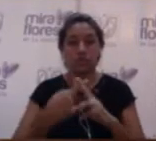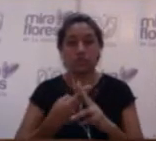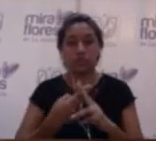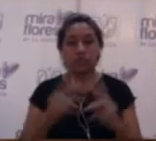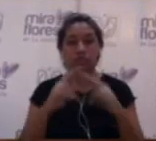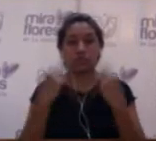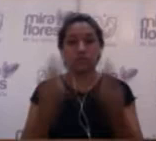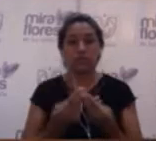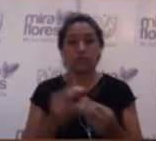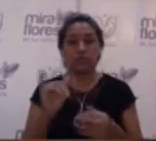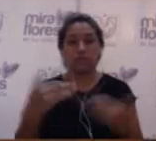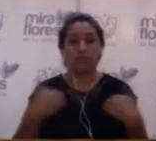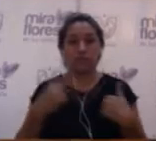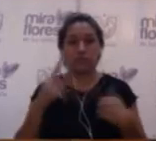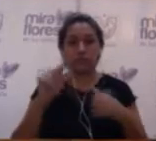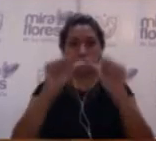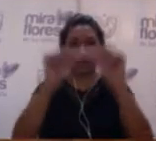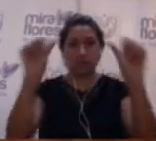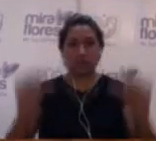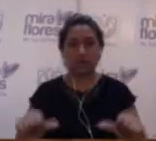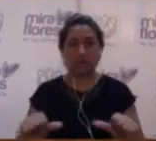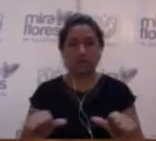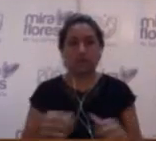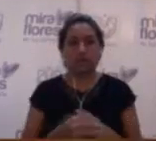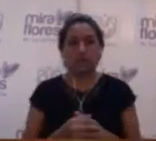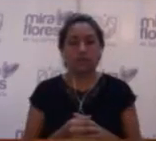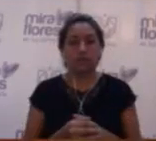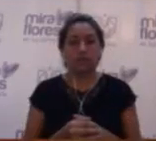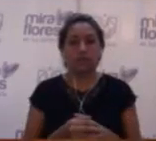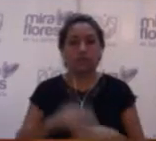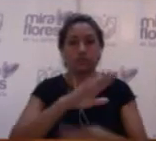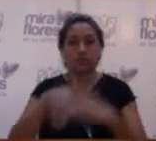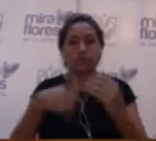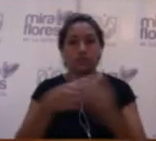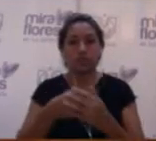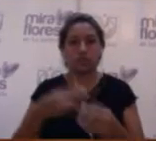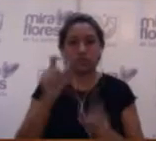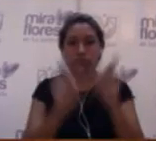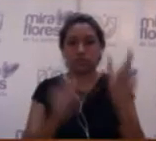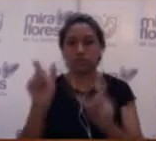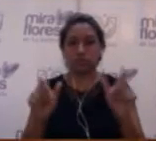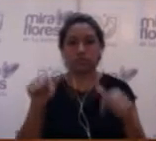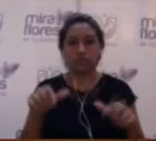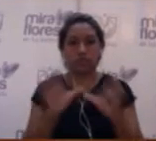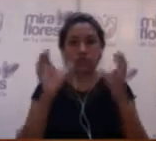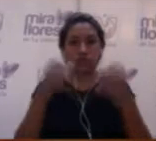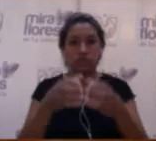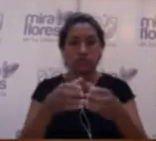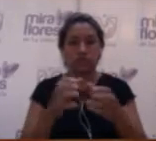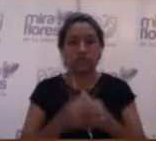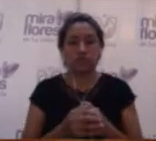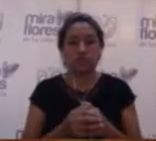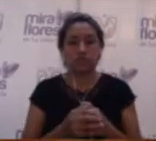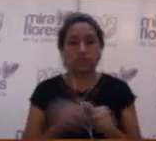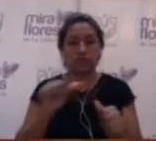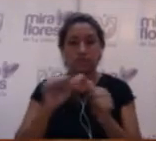sesión y tenemos un acta que ha sido distribuida entre todos los miembros del Consejo. Este es el acta de